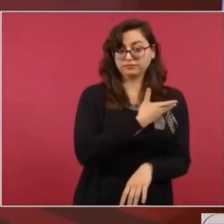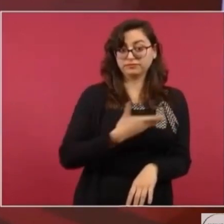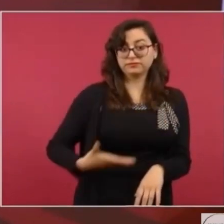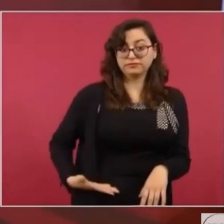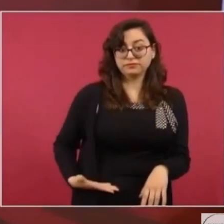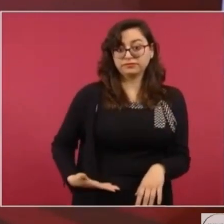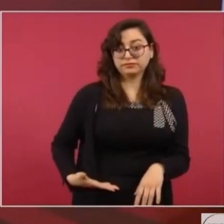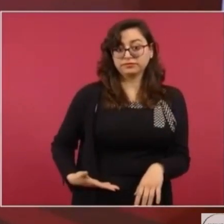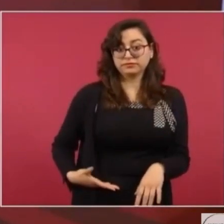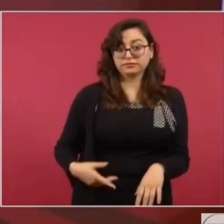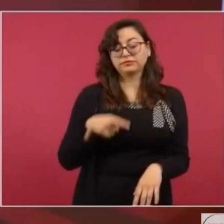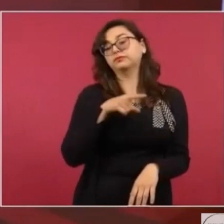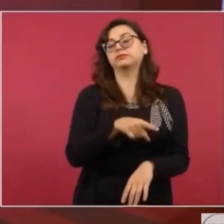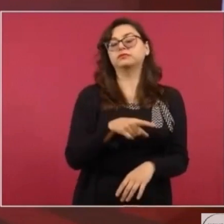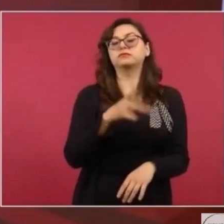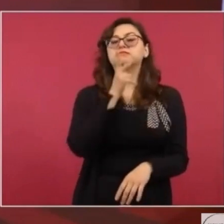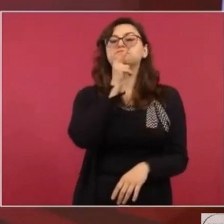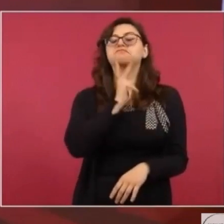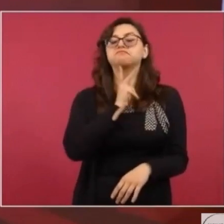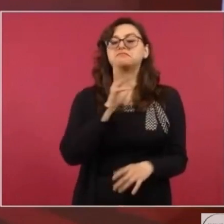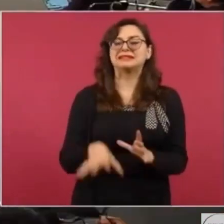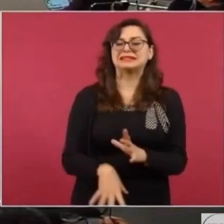producción de petróleo, una extracción de petróleo